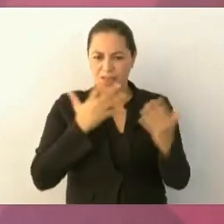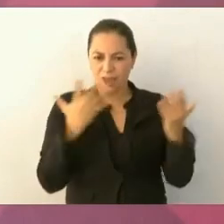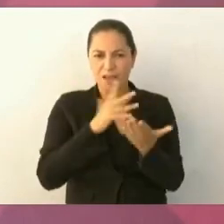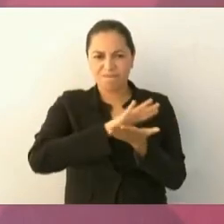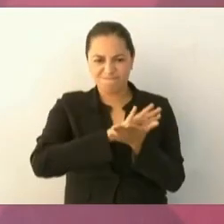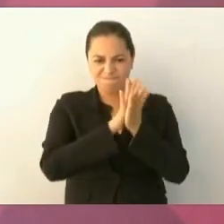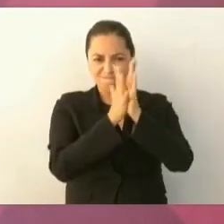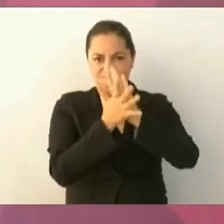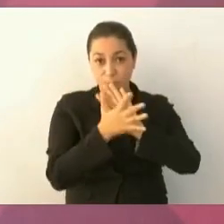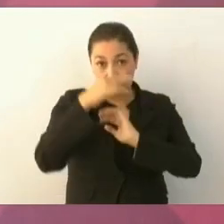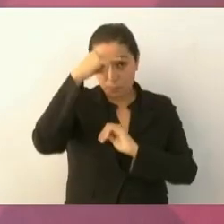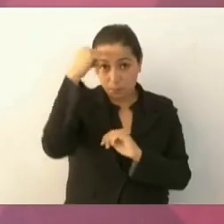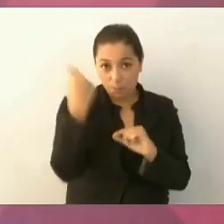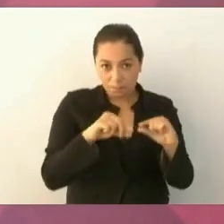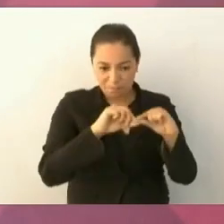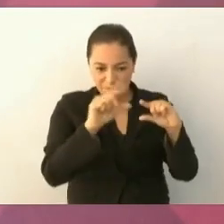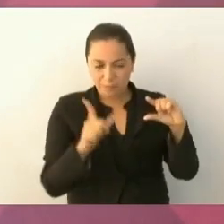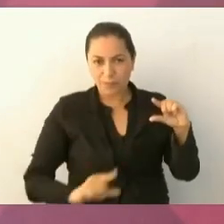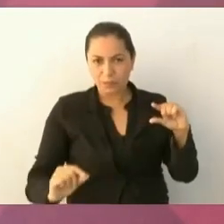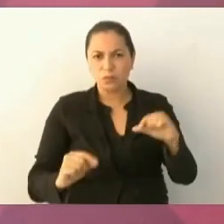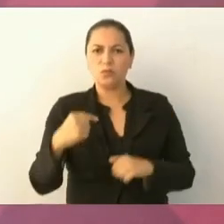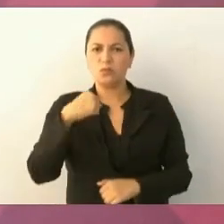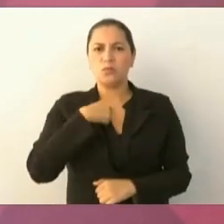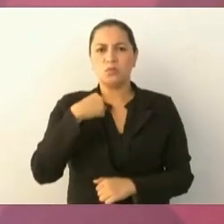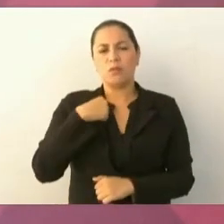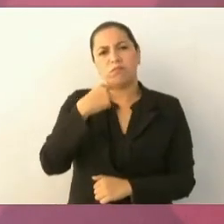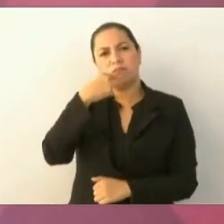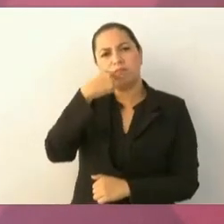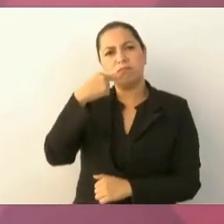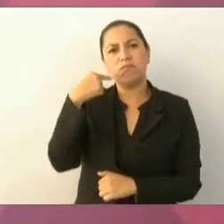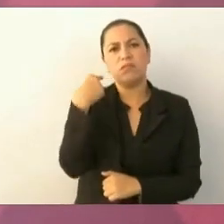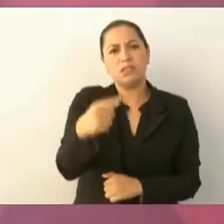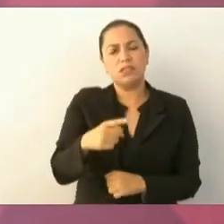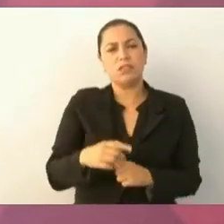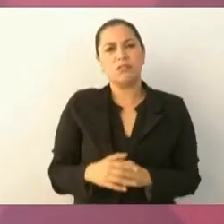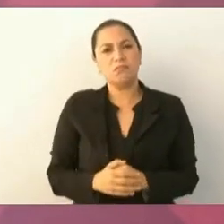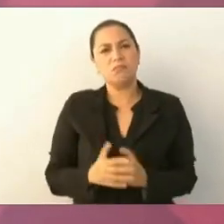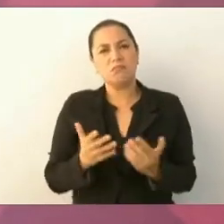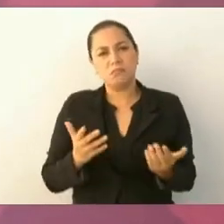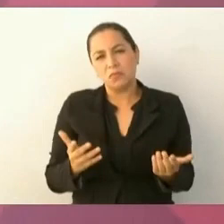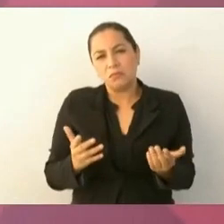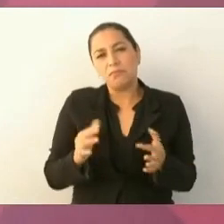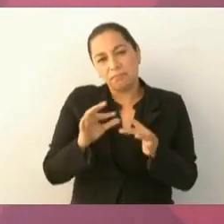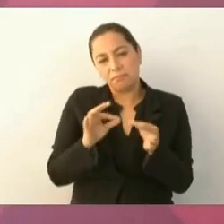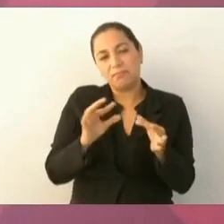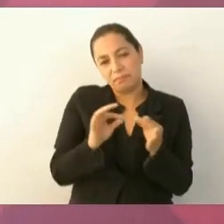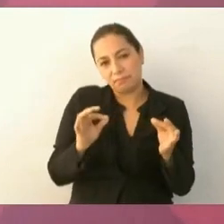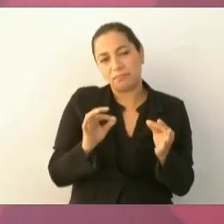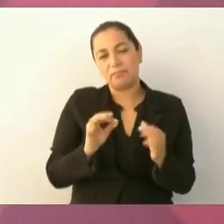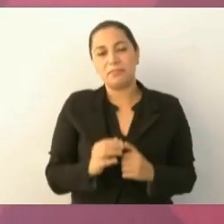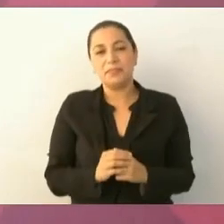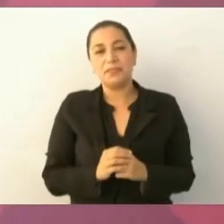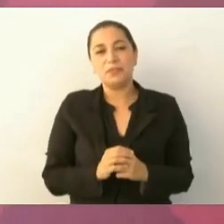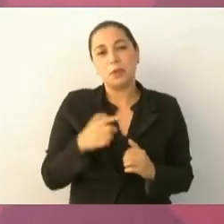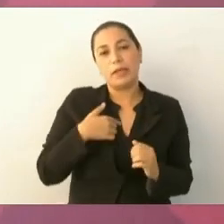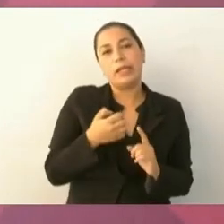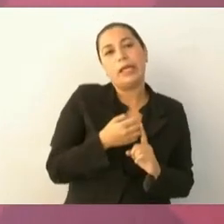que yo lo dijera, aunque no hablo de corrido,